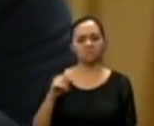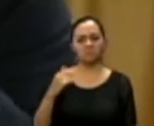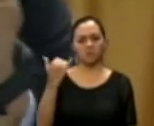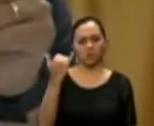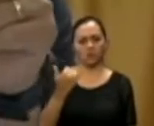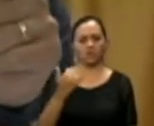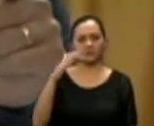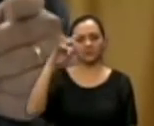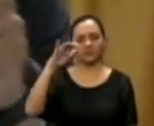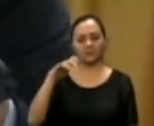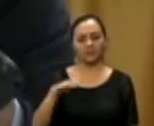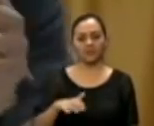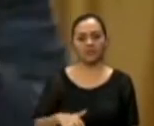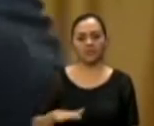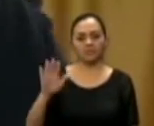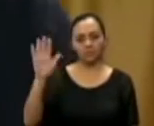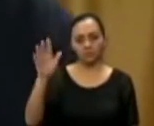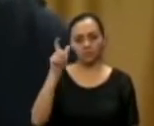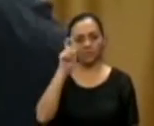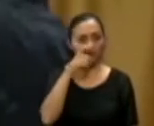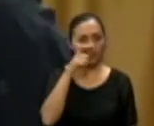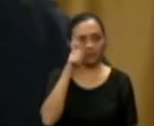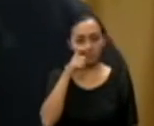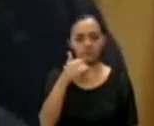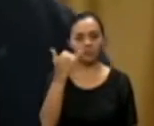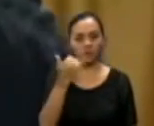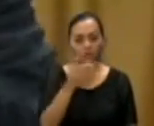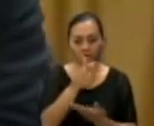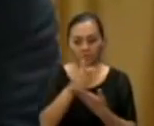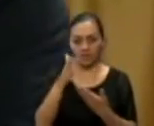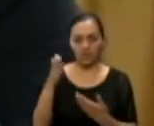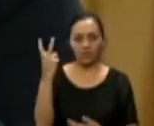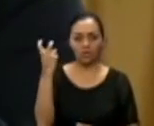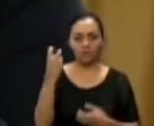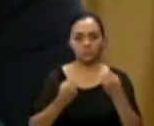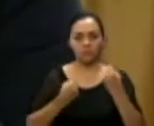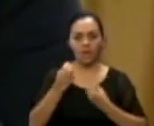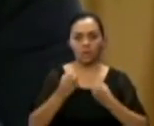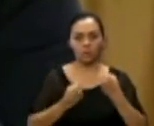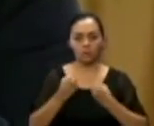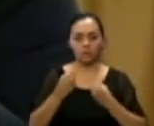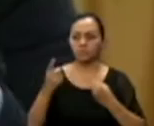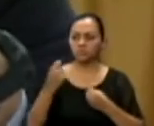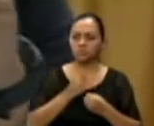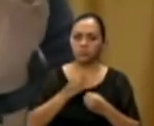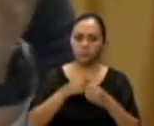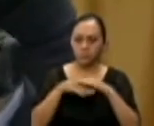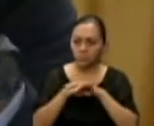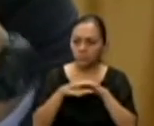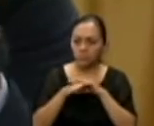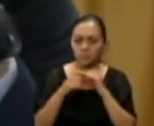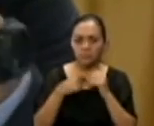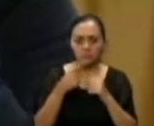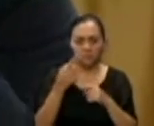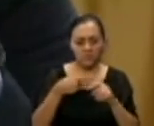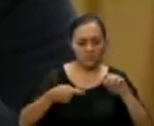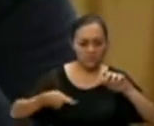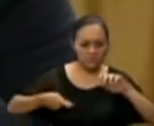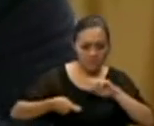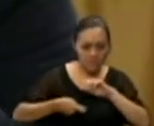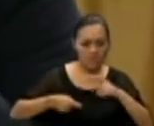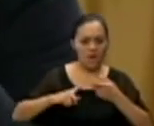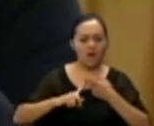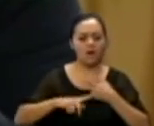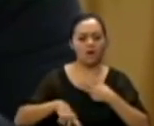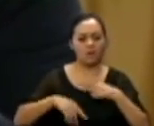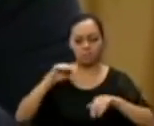su inteligencia ser de alcance los isaías con garaje de 12 carros los carros clásicos que coleccionaba también sale billar piscina de